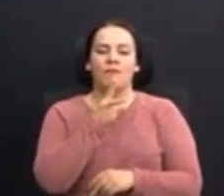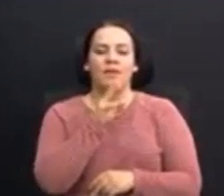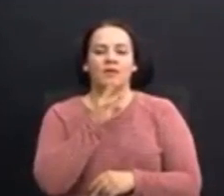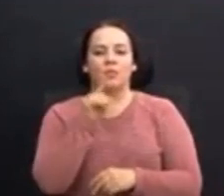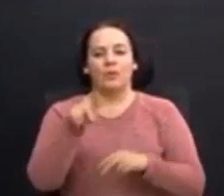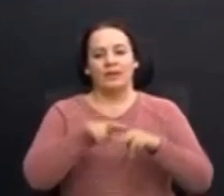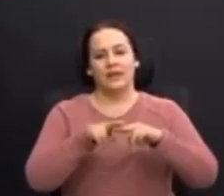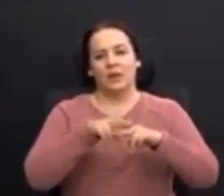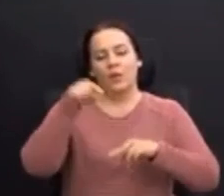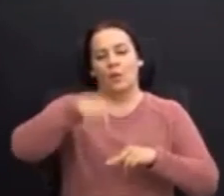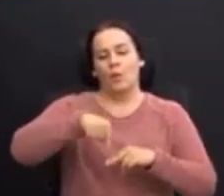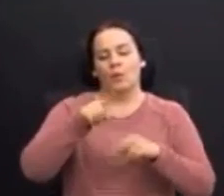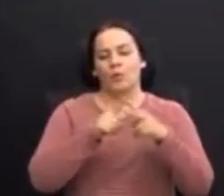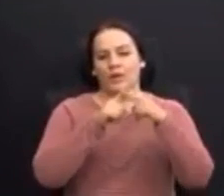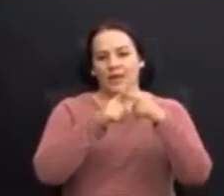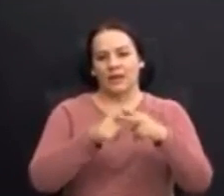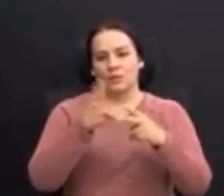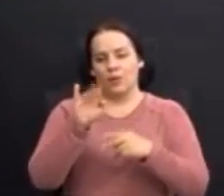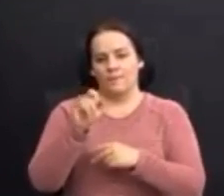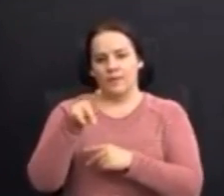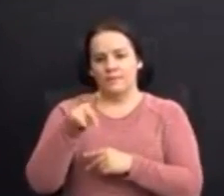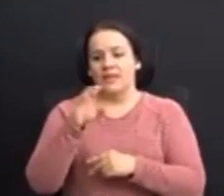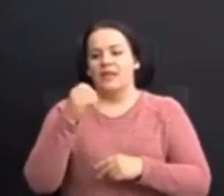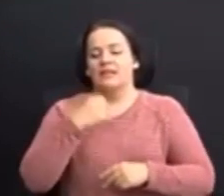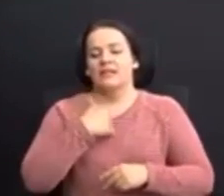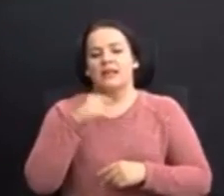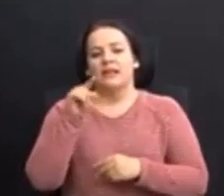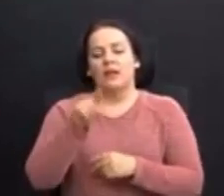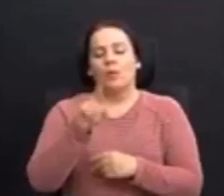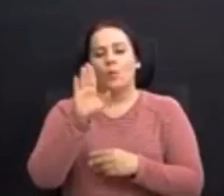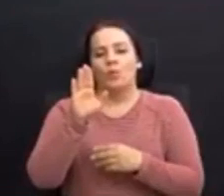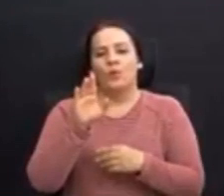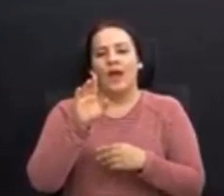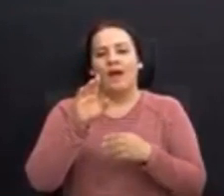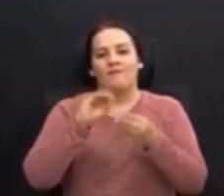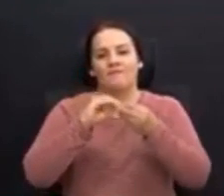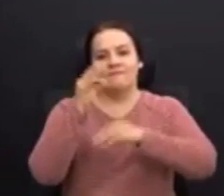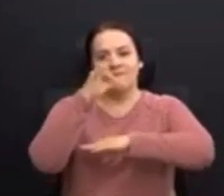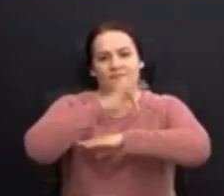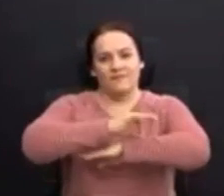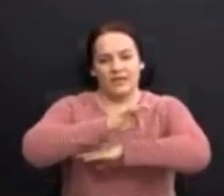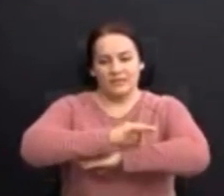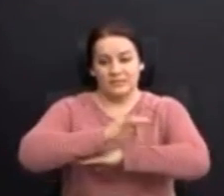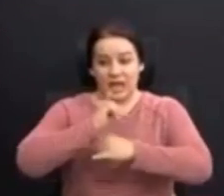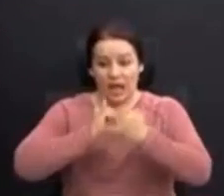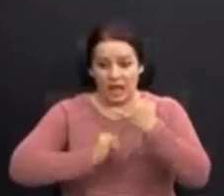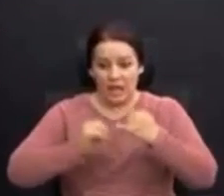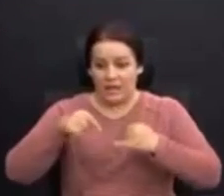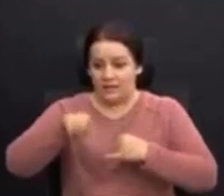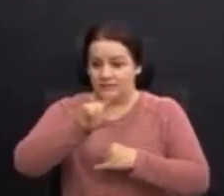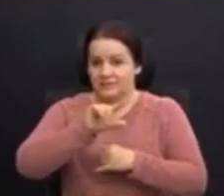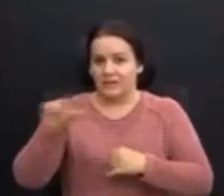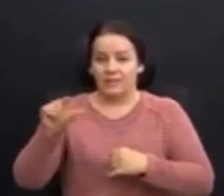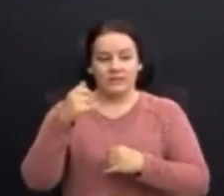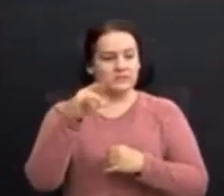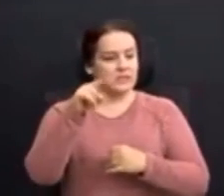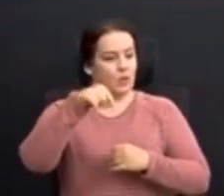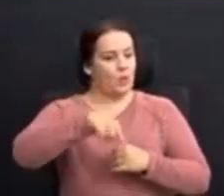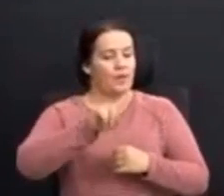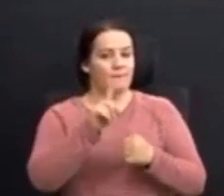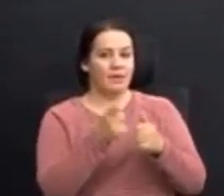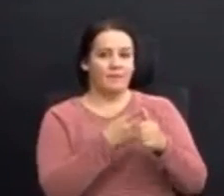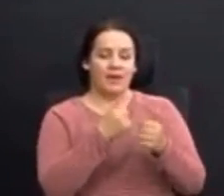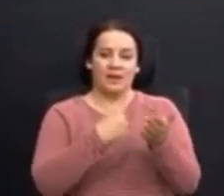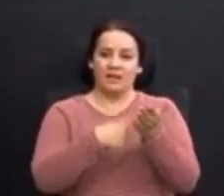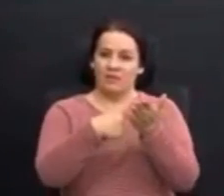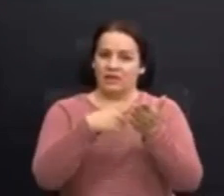crédito del BID que tiene una fecha de expiración en esta semana, de forma tal de que si no se aprueba hoy en primer debate, habría